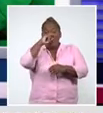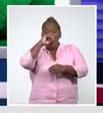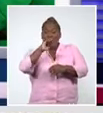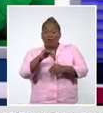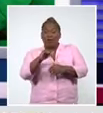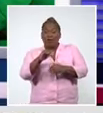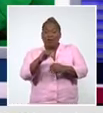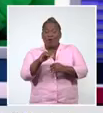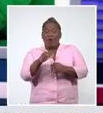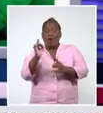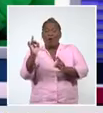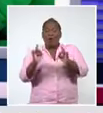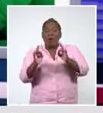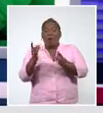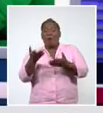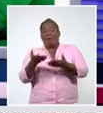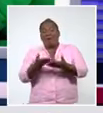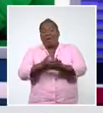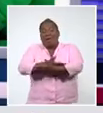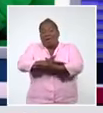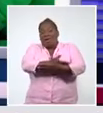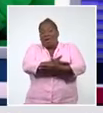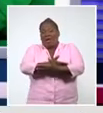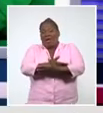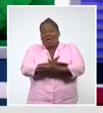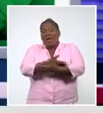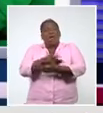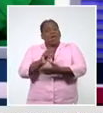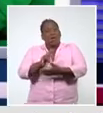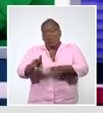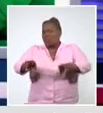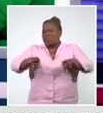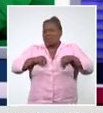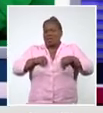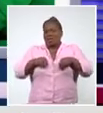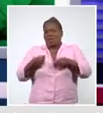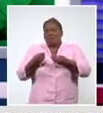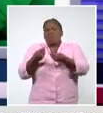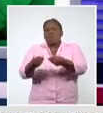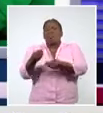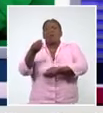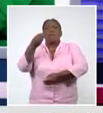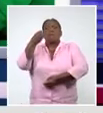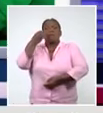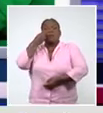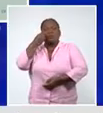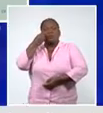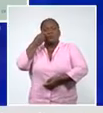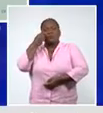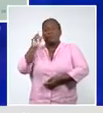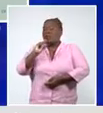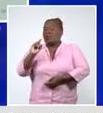que dice, no permitas que me den besos, no permitas que toquen mis manitas, ya que